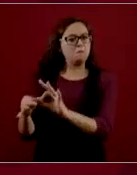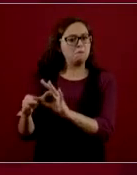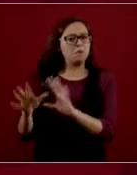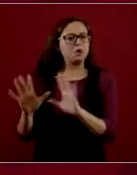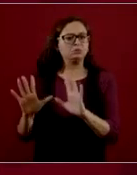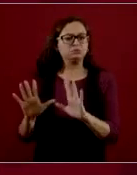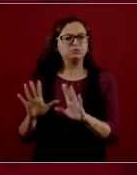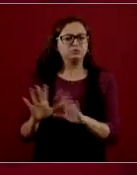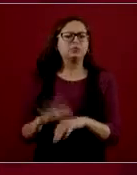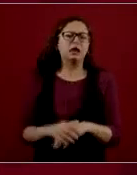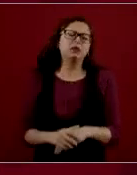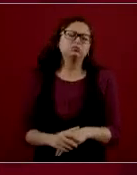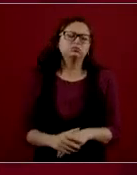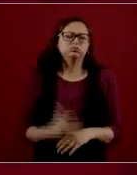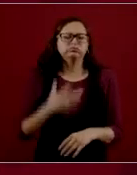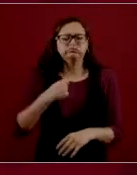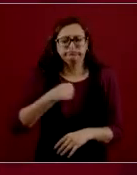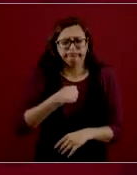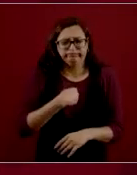respeté